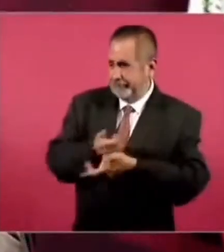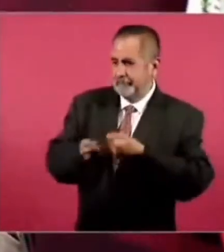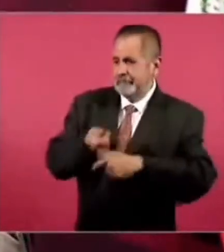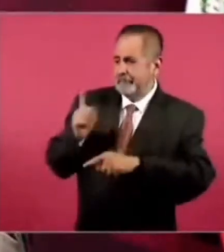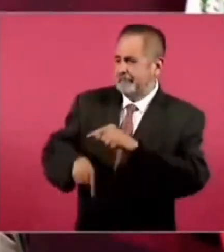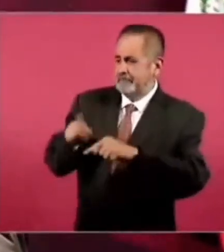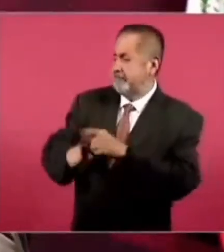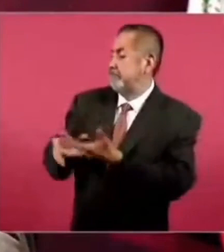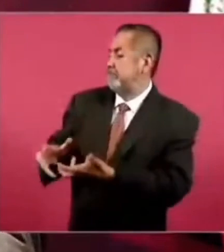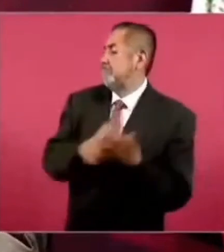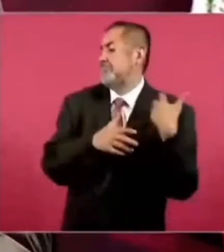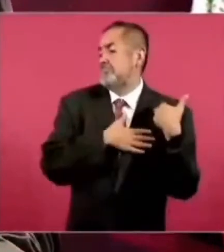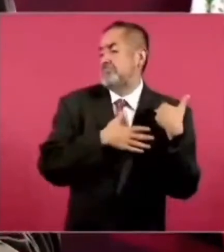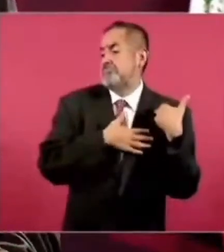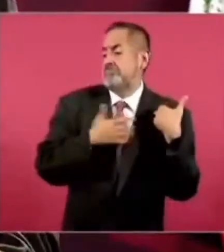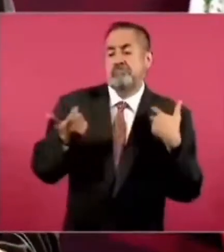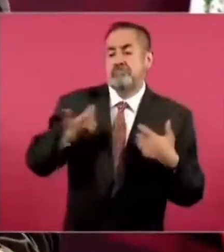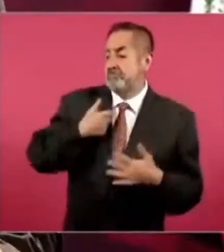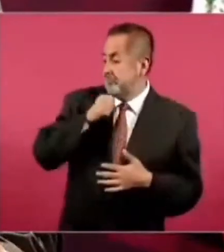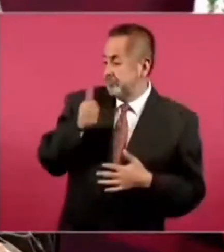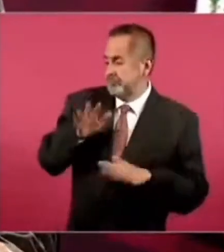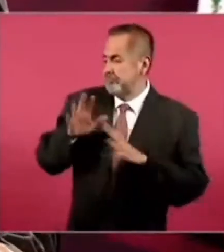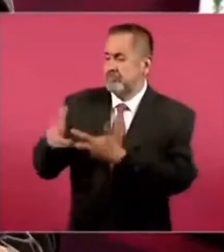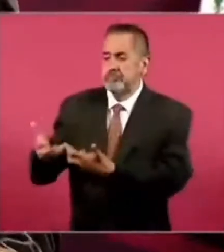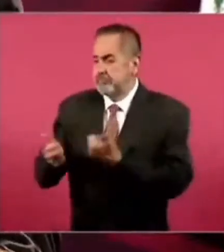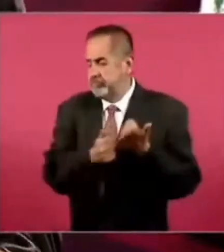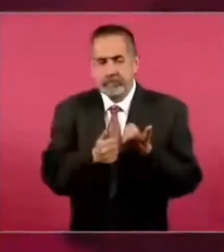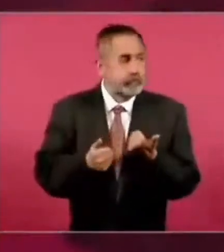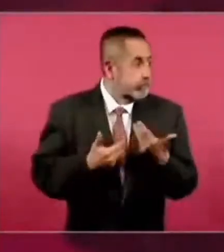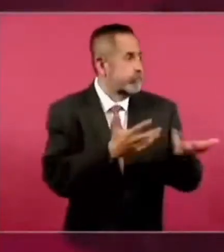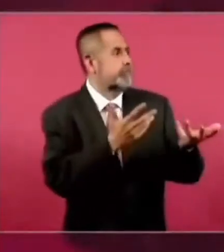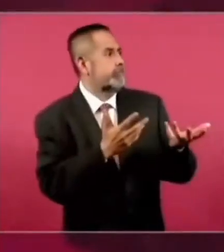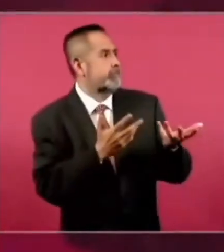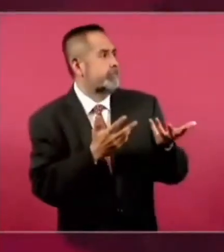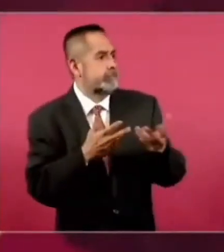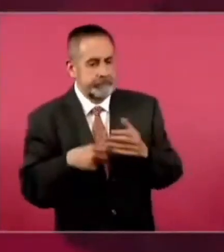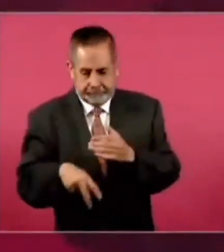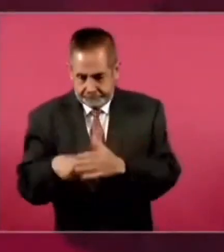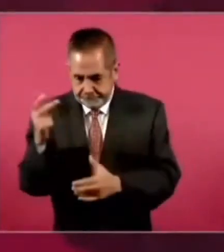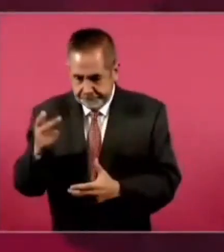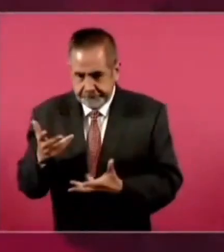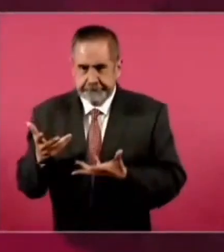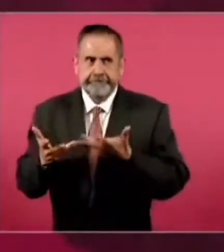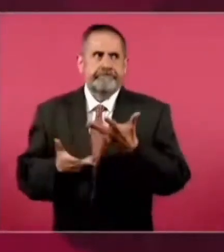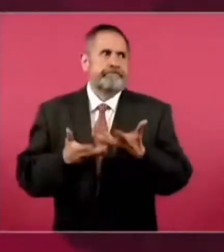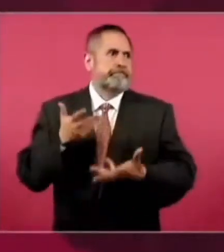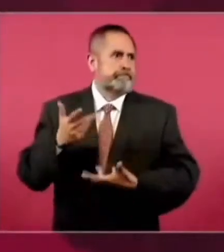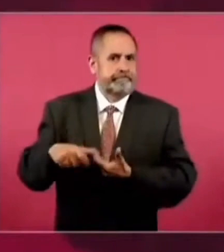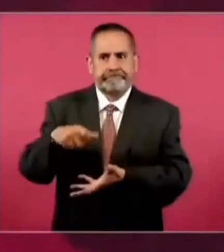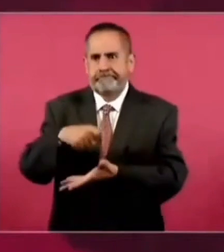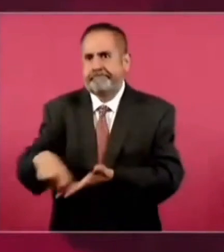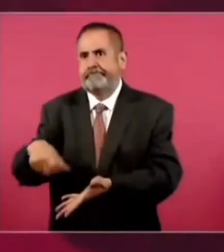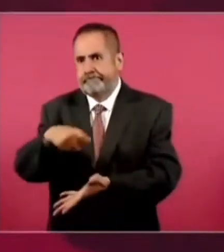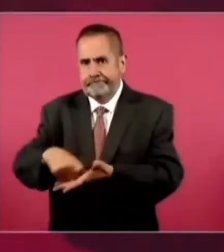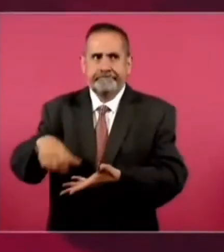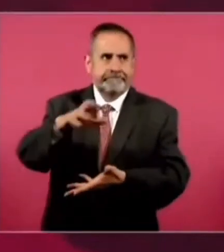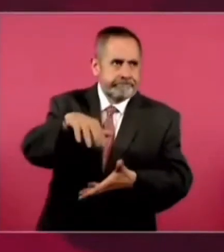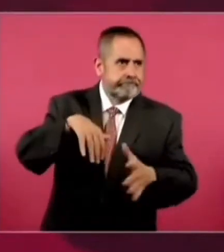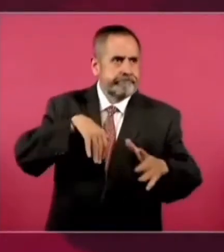cables, también eran de nosotros. Entonces, ese